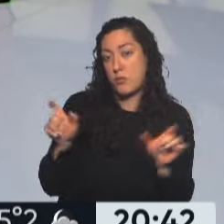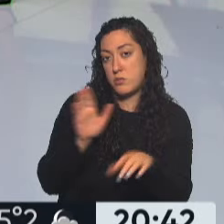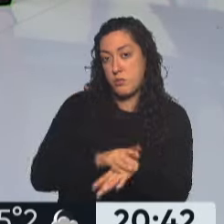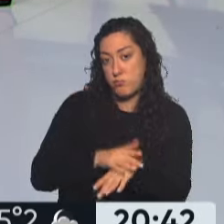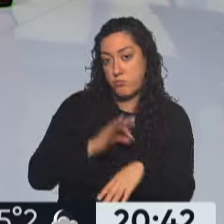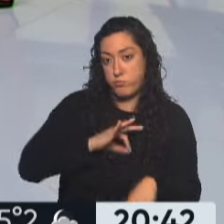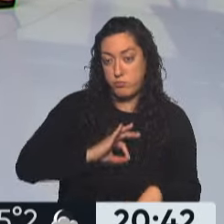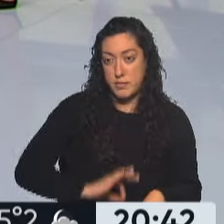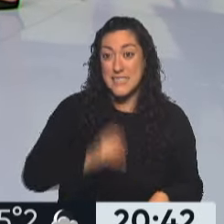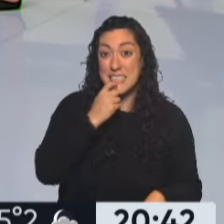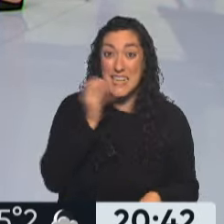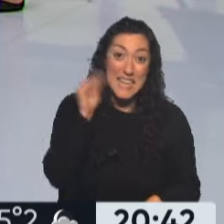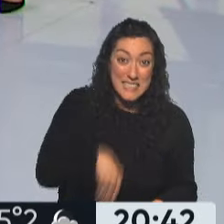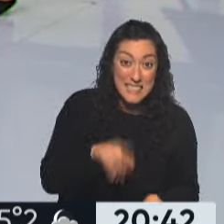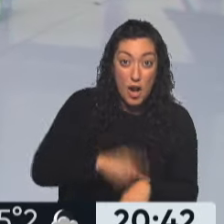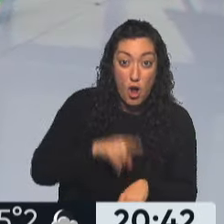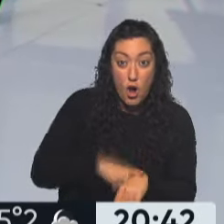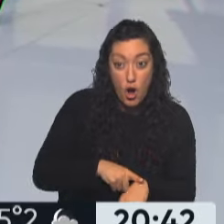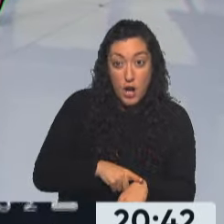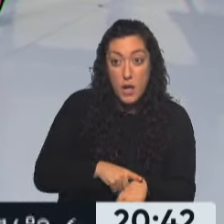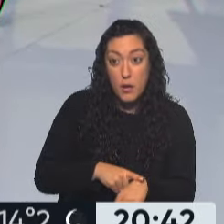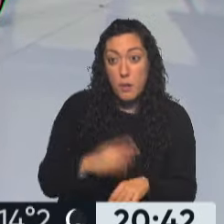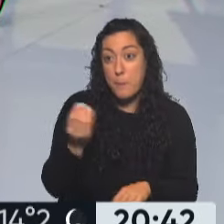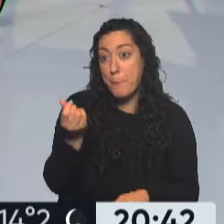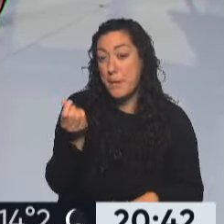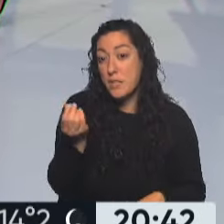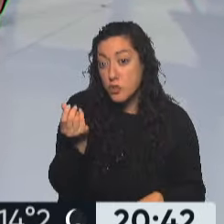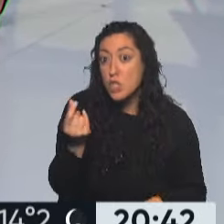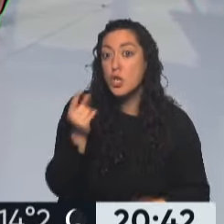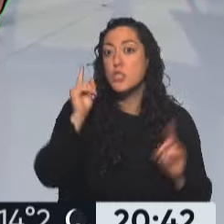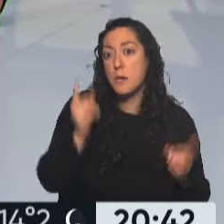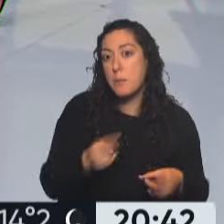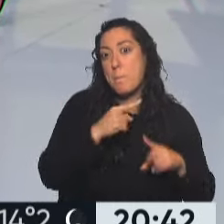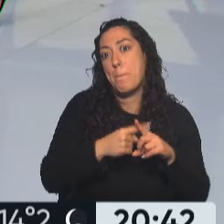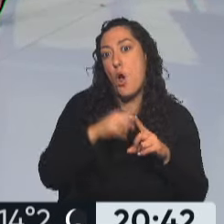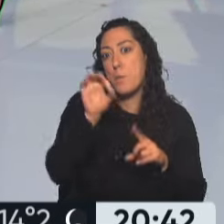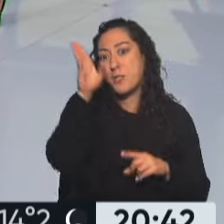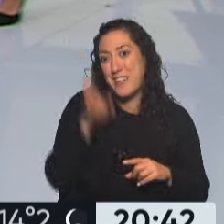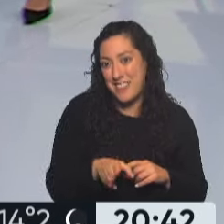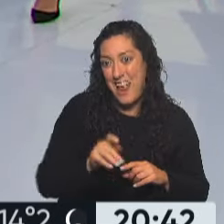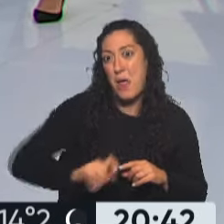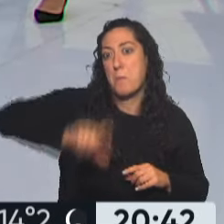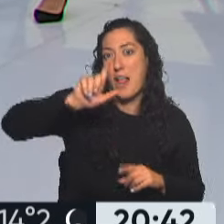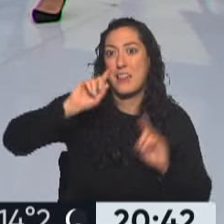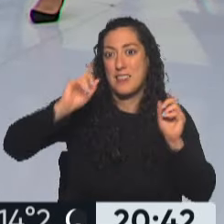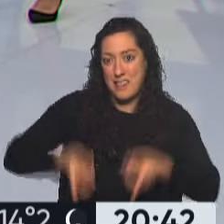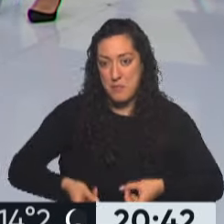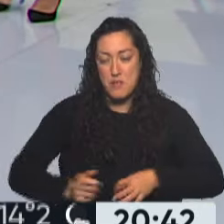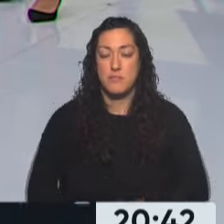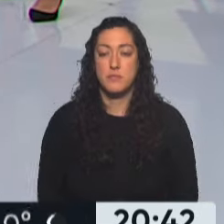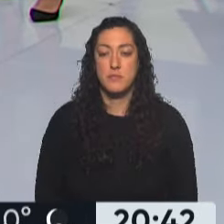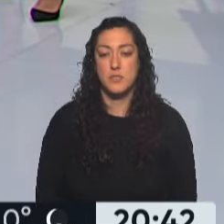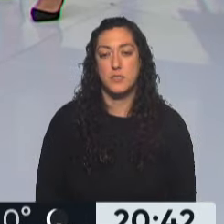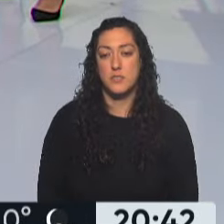hace horas extras, el precio de esa hora extra se va a multiplicar, se va a aumentar por este incremento salarial